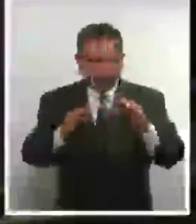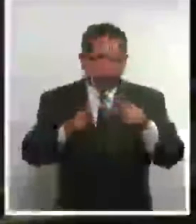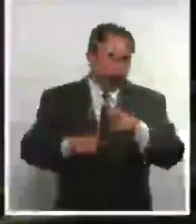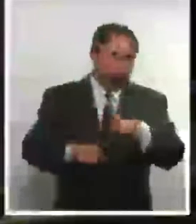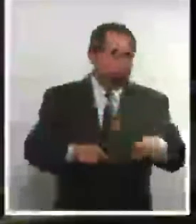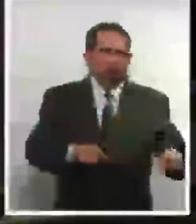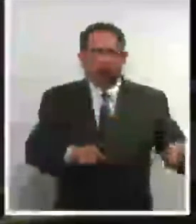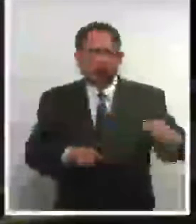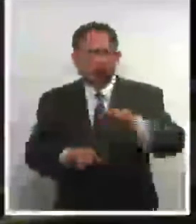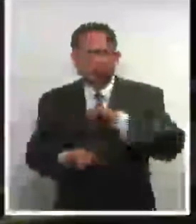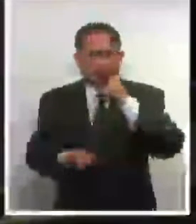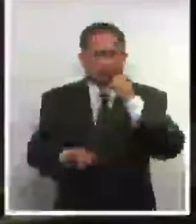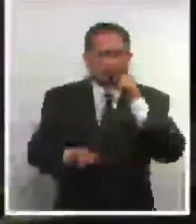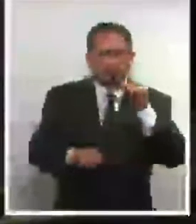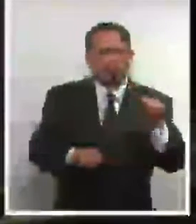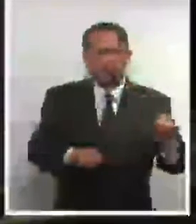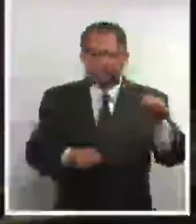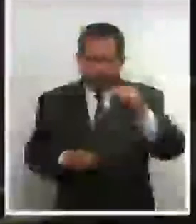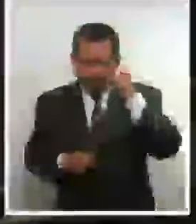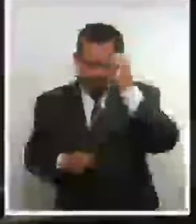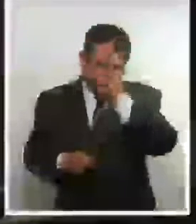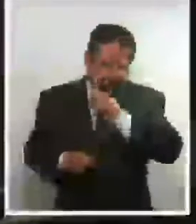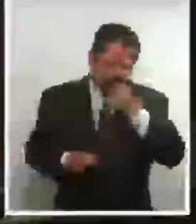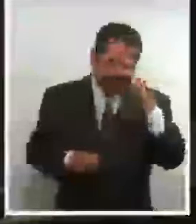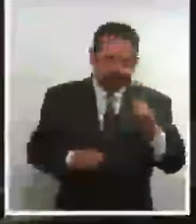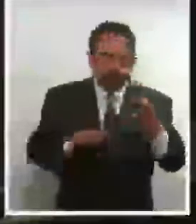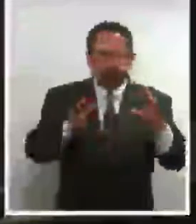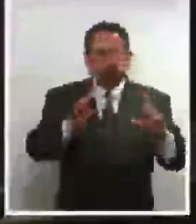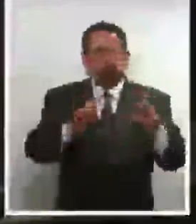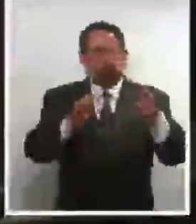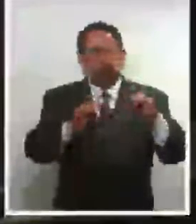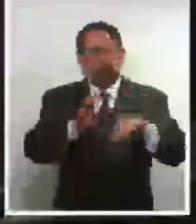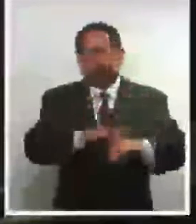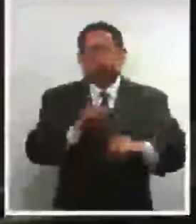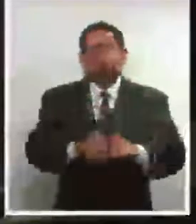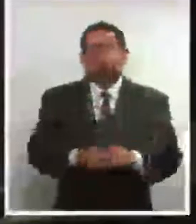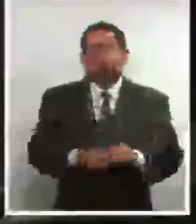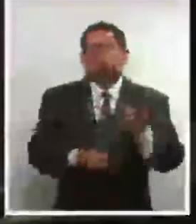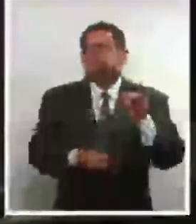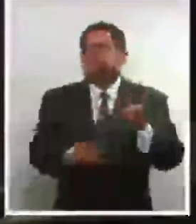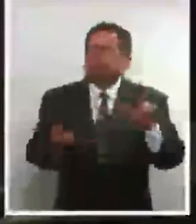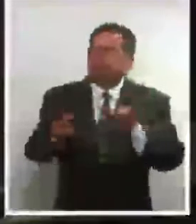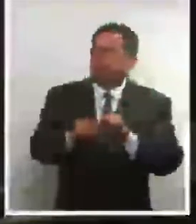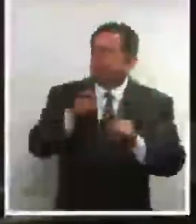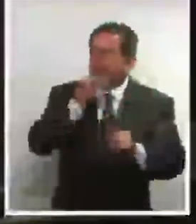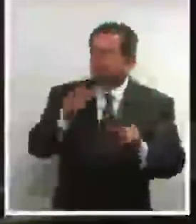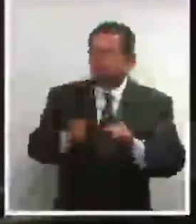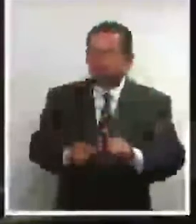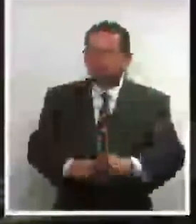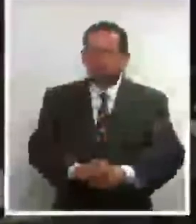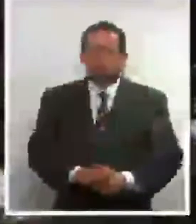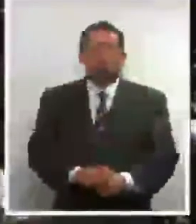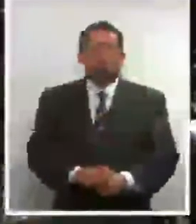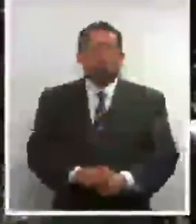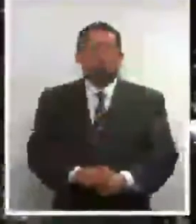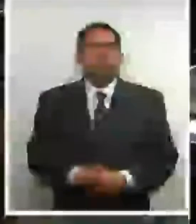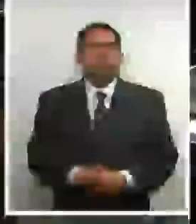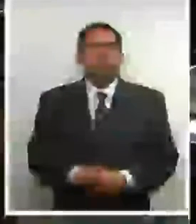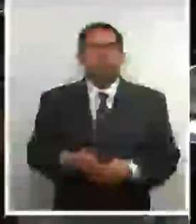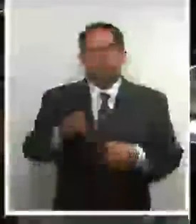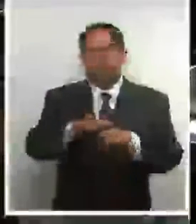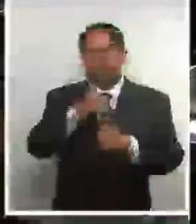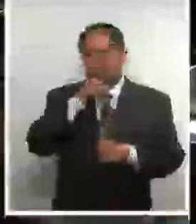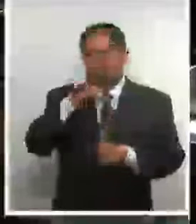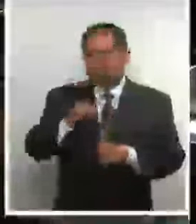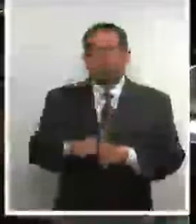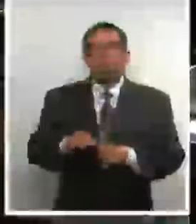de los miembros de las corporaciones policíacas y… ¿Es cuánto, señor presidente? Consulte en votación